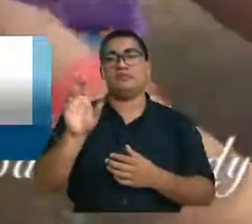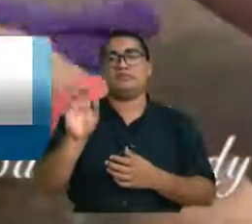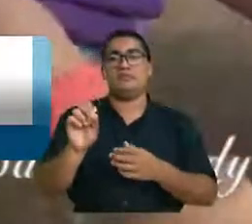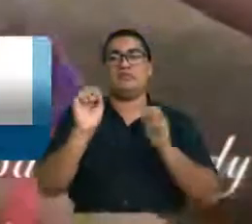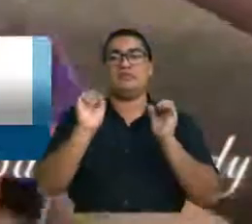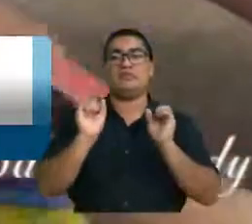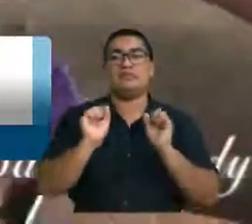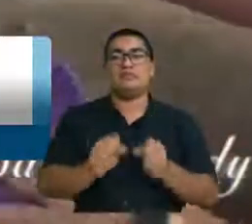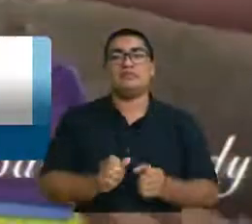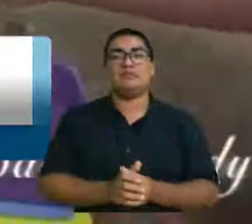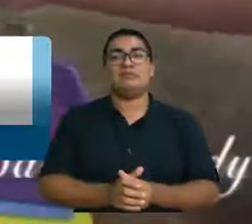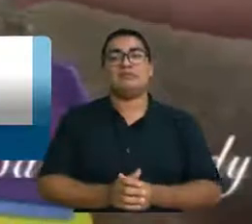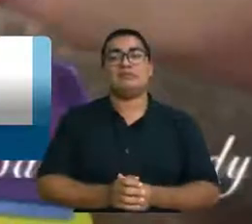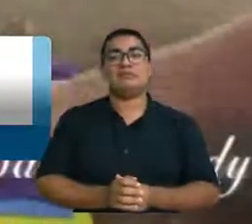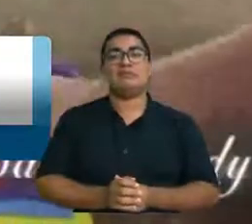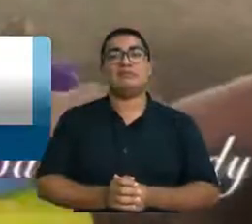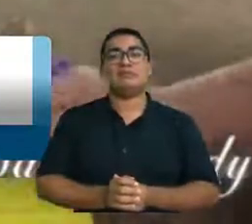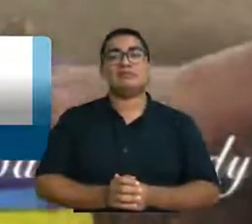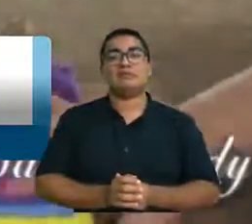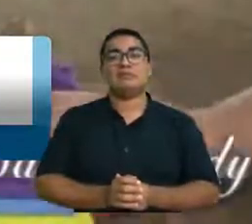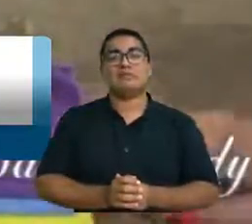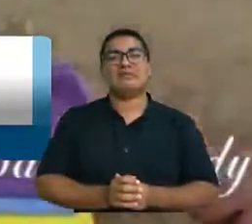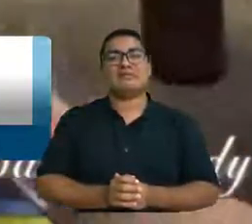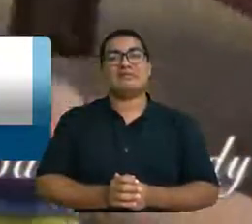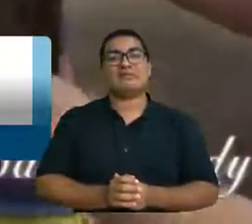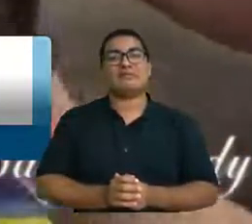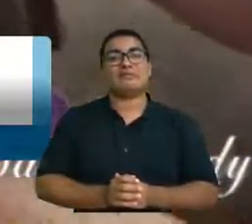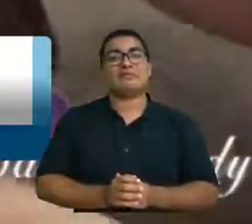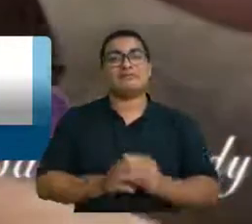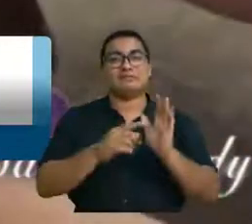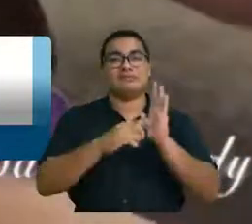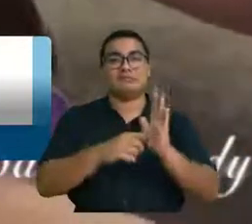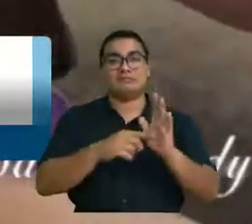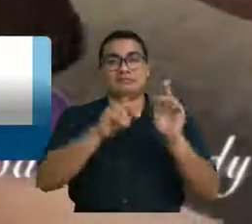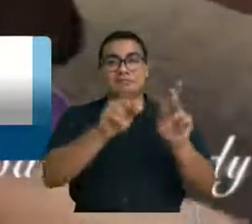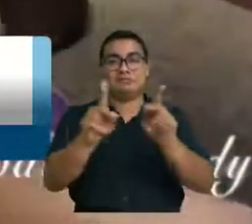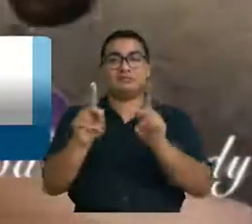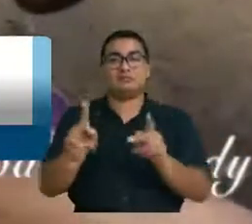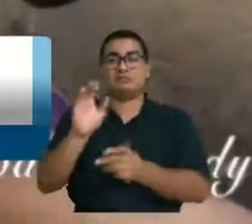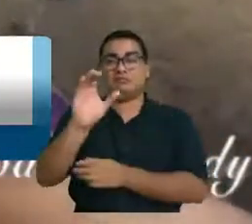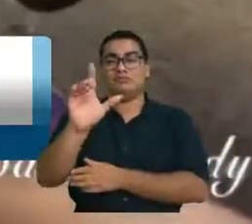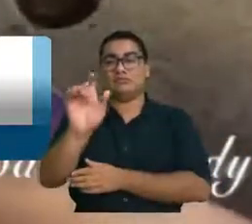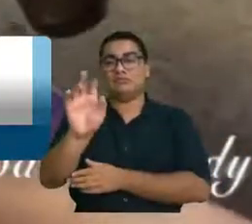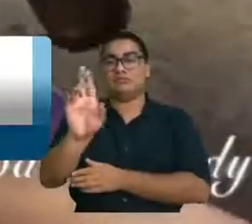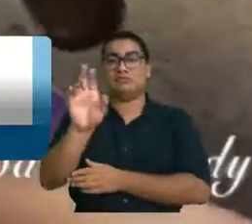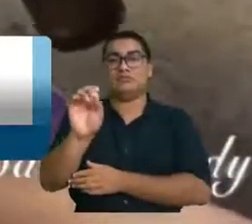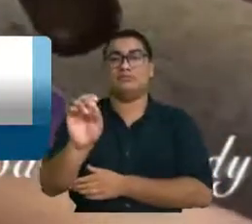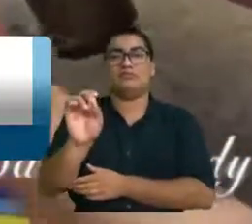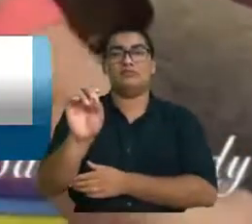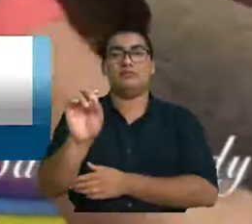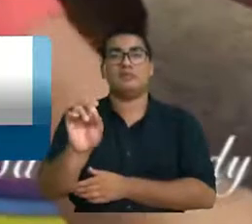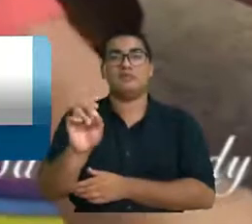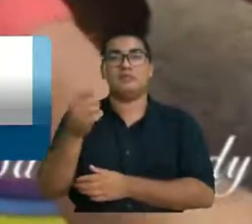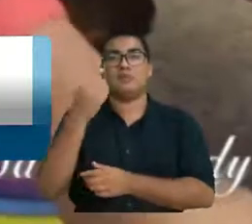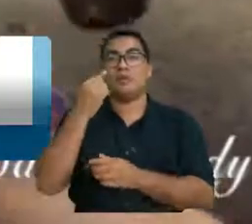concentración inadecuada de cloro. Imagínense que nosotros estamos usando el cloro precisamente para evitar esos cuadros